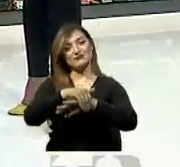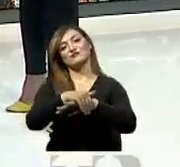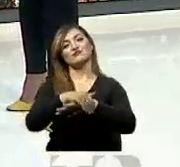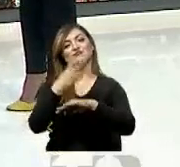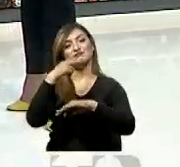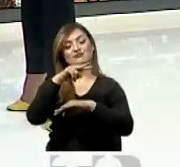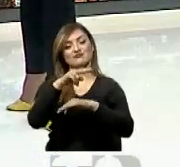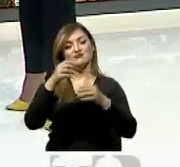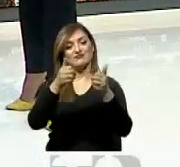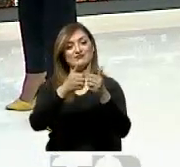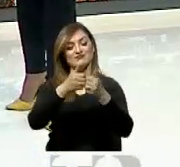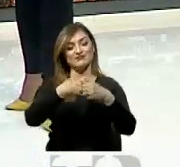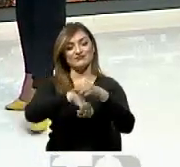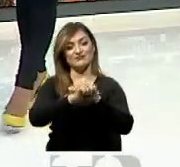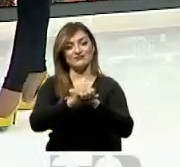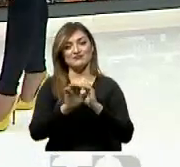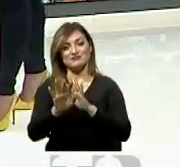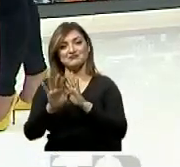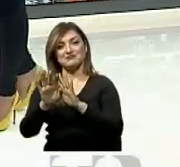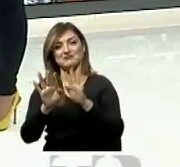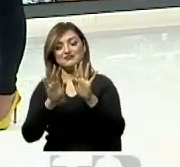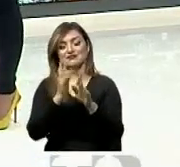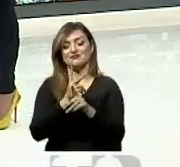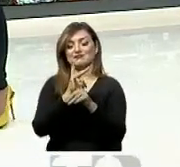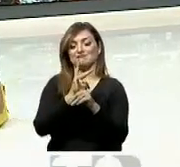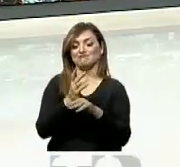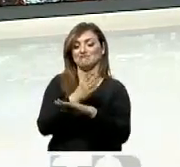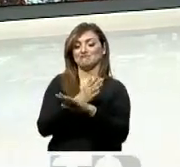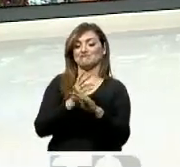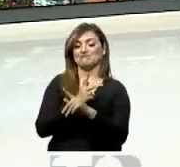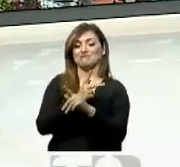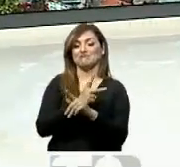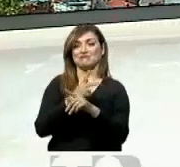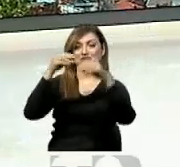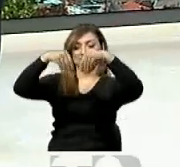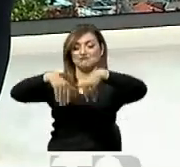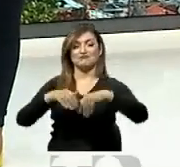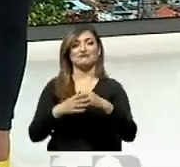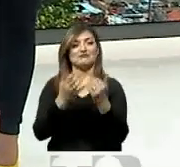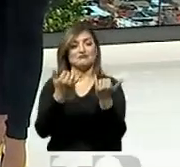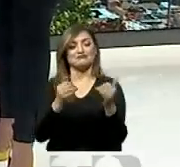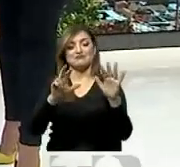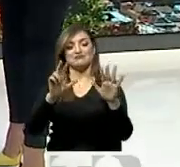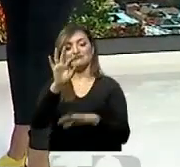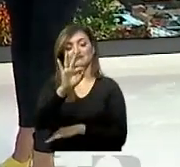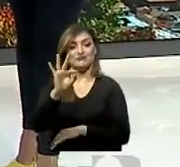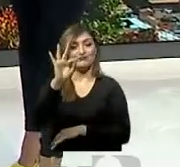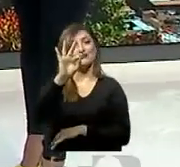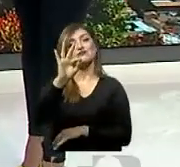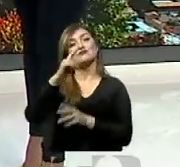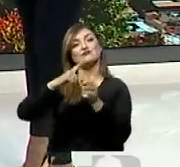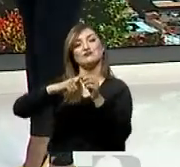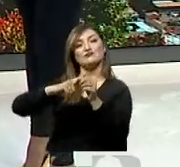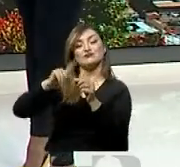que presten mucha atención para que salgan prevenidos de casa. Está nublada la capital a esta hora de la mañana, no hay